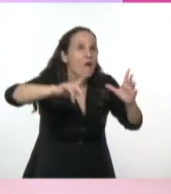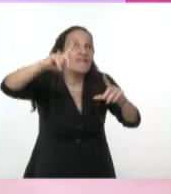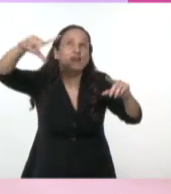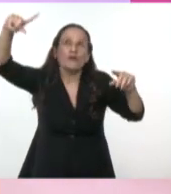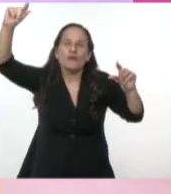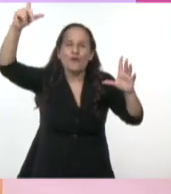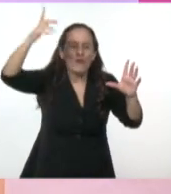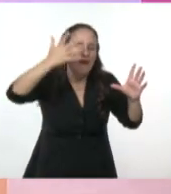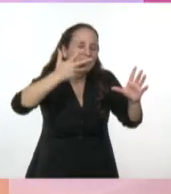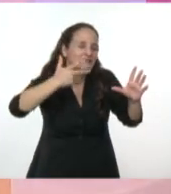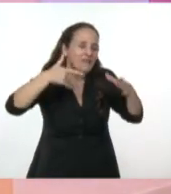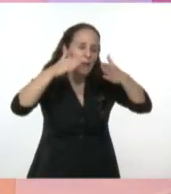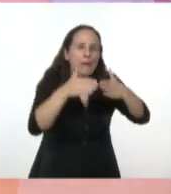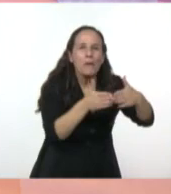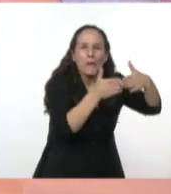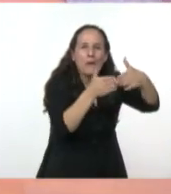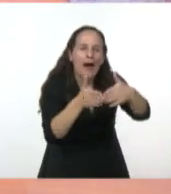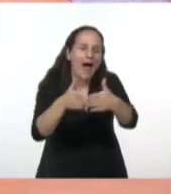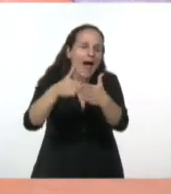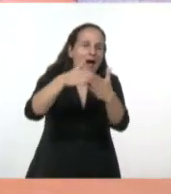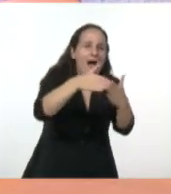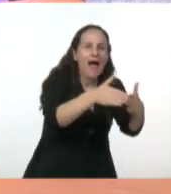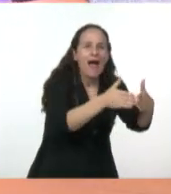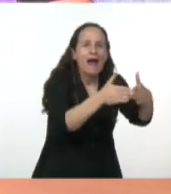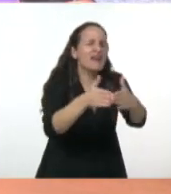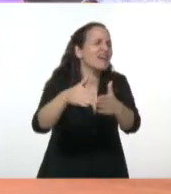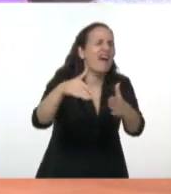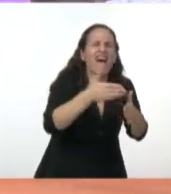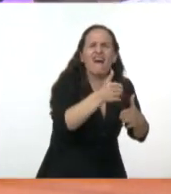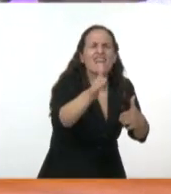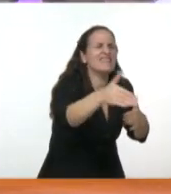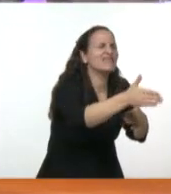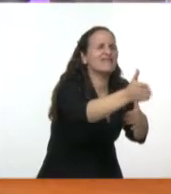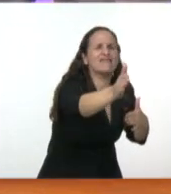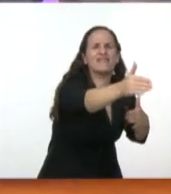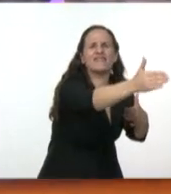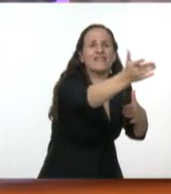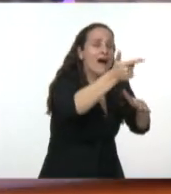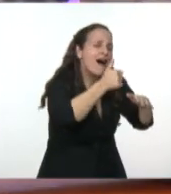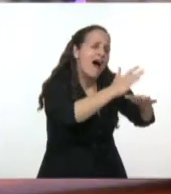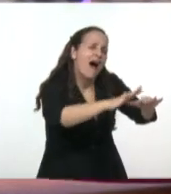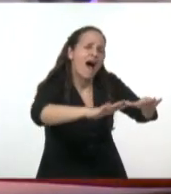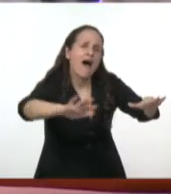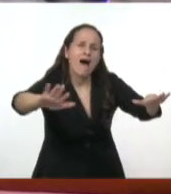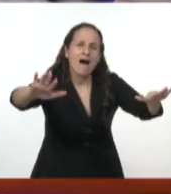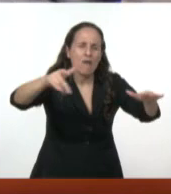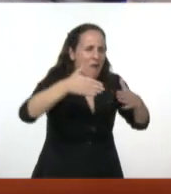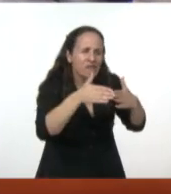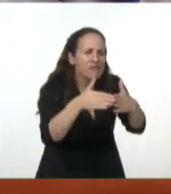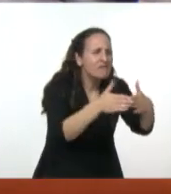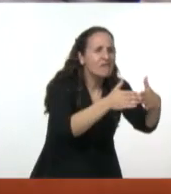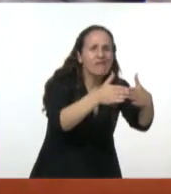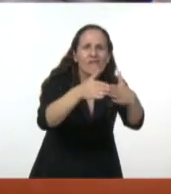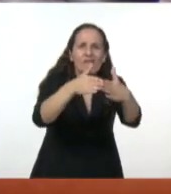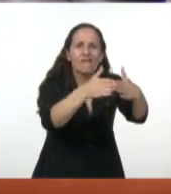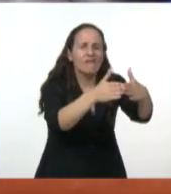tener una barca y volar en ella sin temor por toda la extensión serena de tus aguas cándidas, moviendo